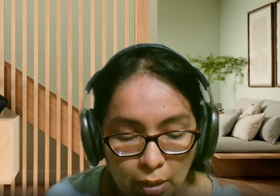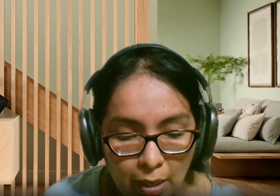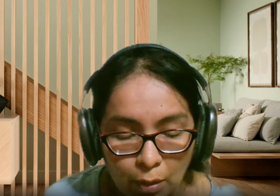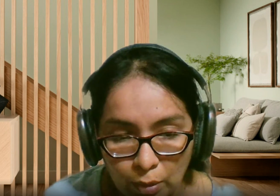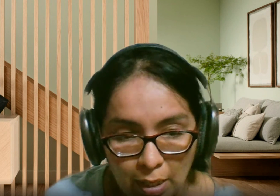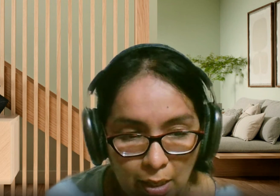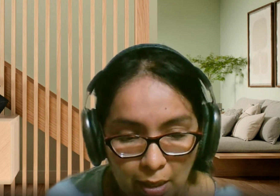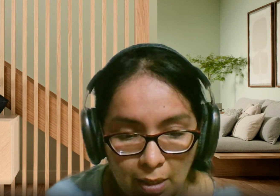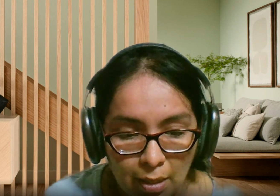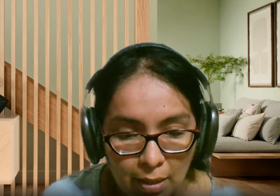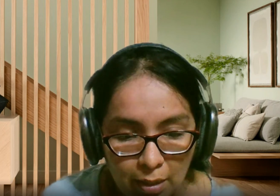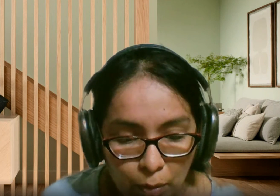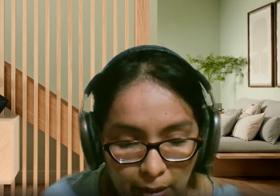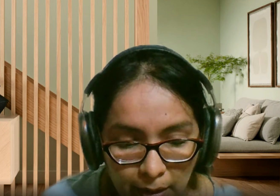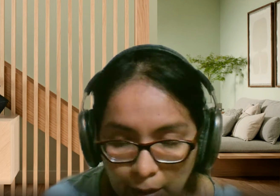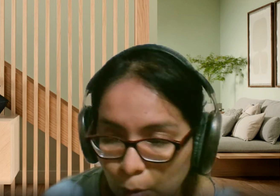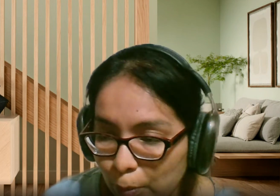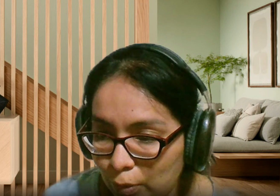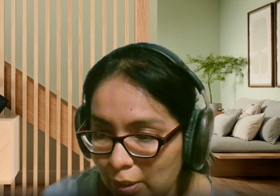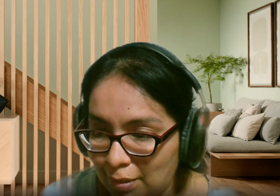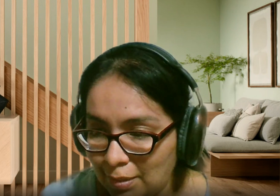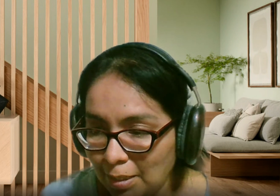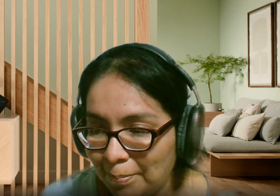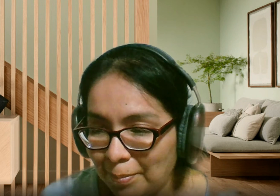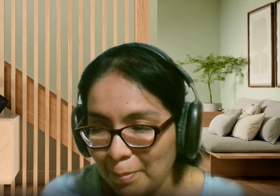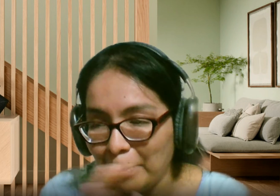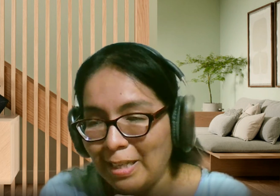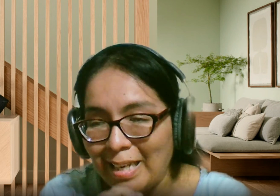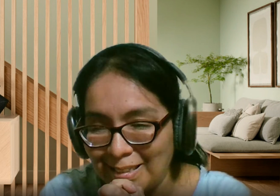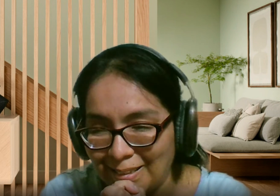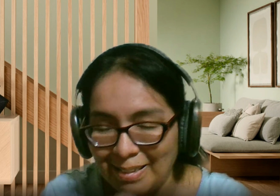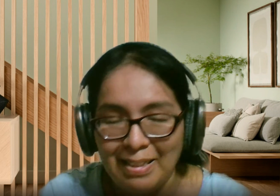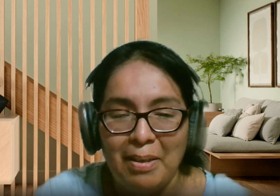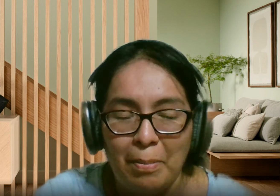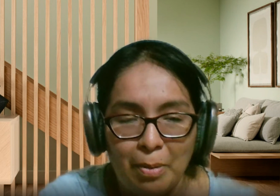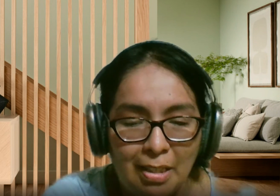encontrando ya en una siguiente oportunidad. ¿Sí? Muchas gracias. Bonita noche.